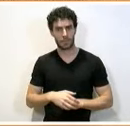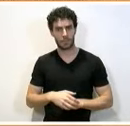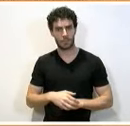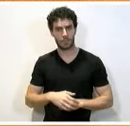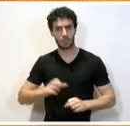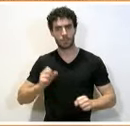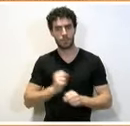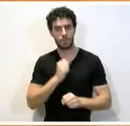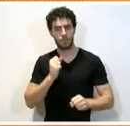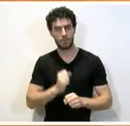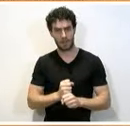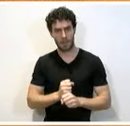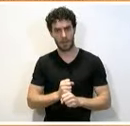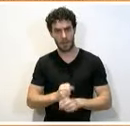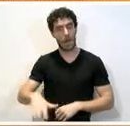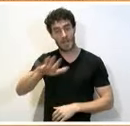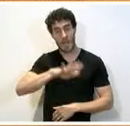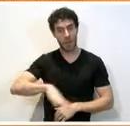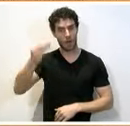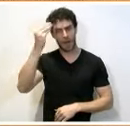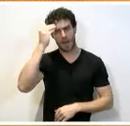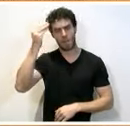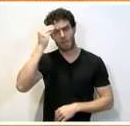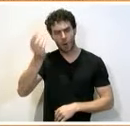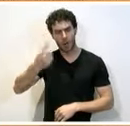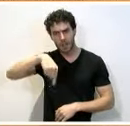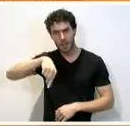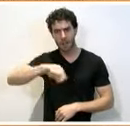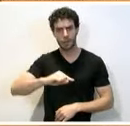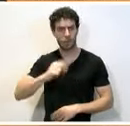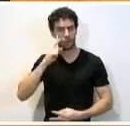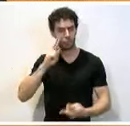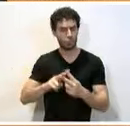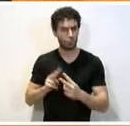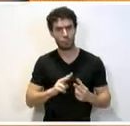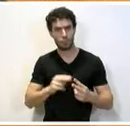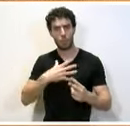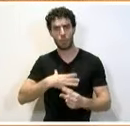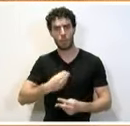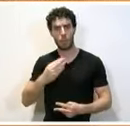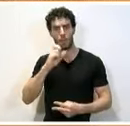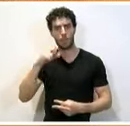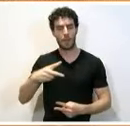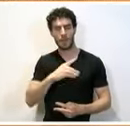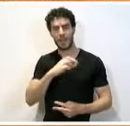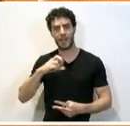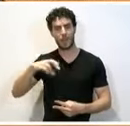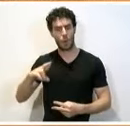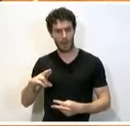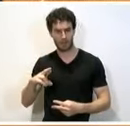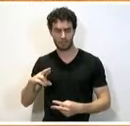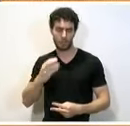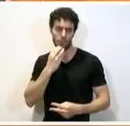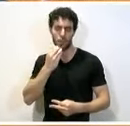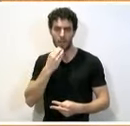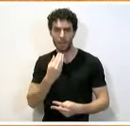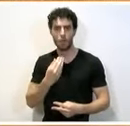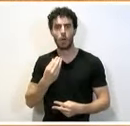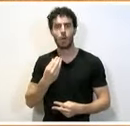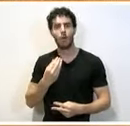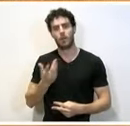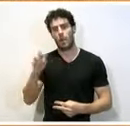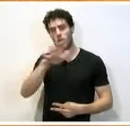lieux de mémoire, esos lugares de la memoria donde todos podemos encontrarnos. El lieu de mémoire por excelencia es Auschwitz, es un concepto de la historiografía